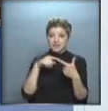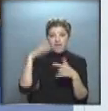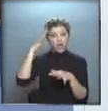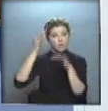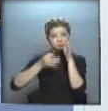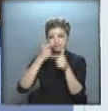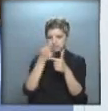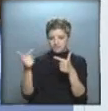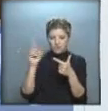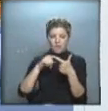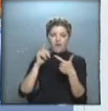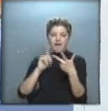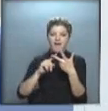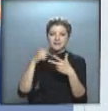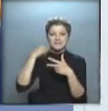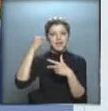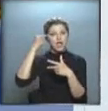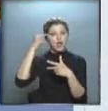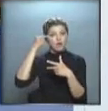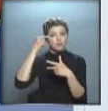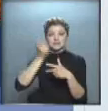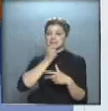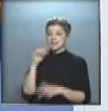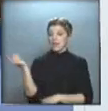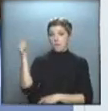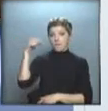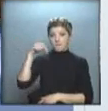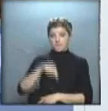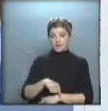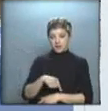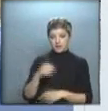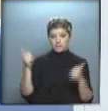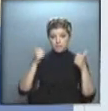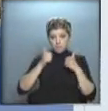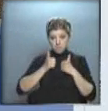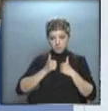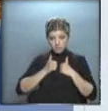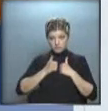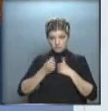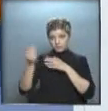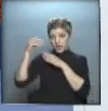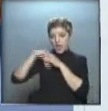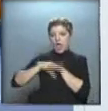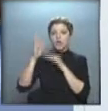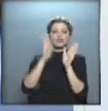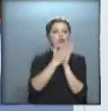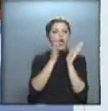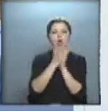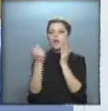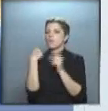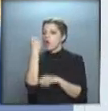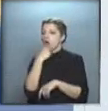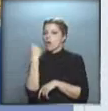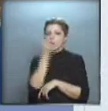del conocimiento, donde aquel que no viene en su mochila con todo el capital cultural,